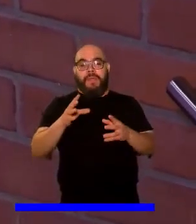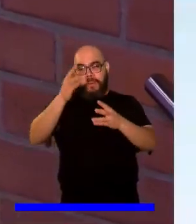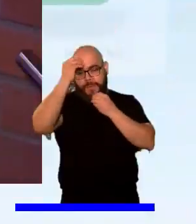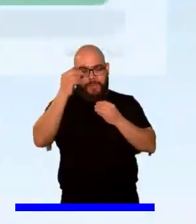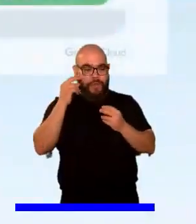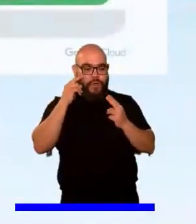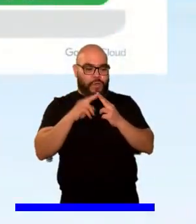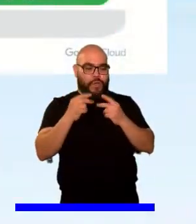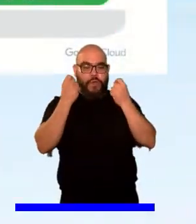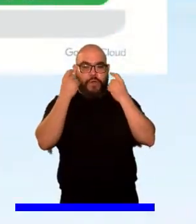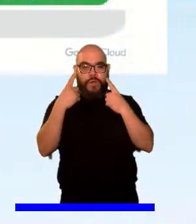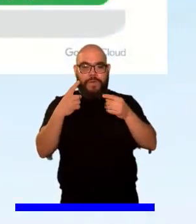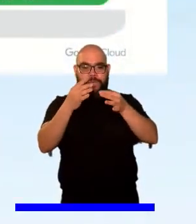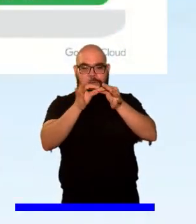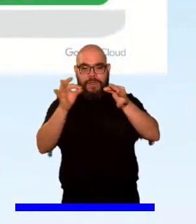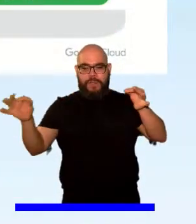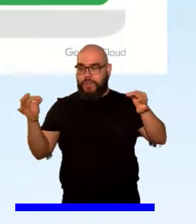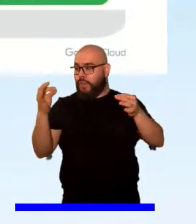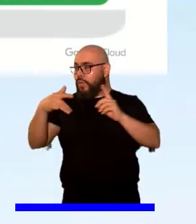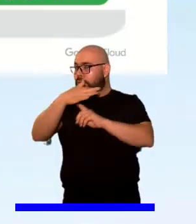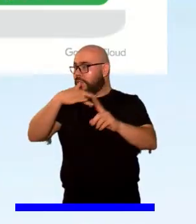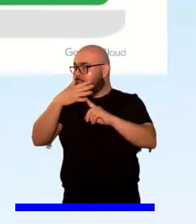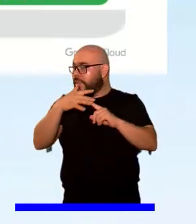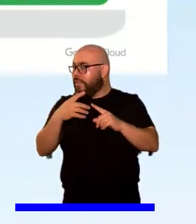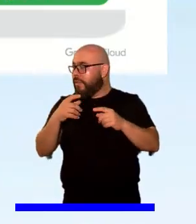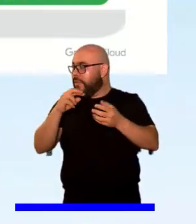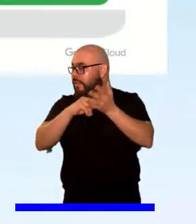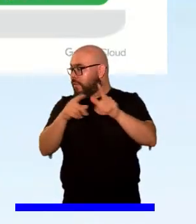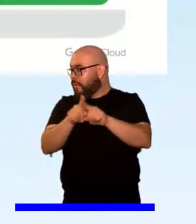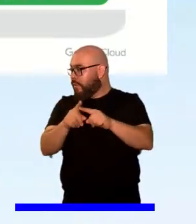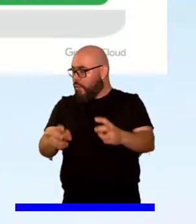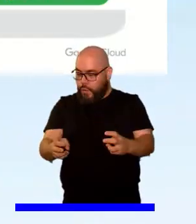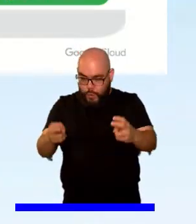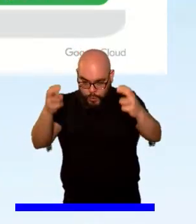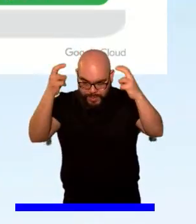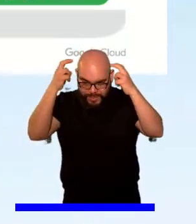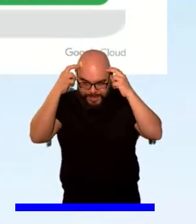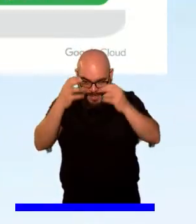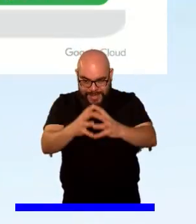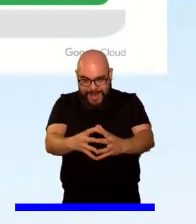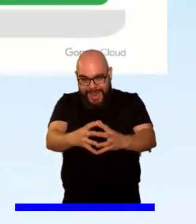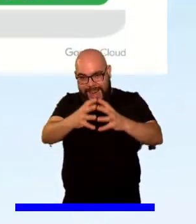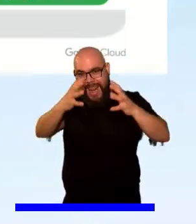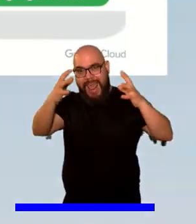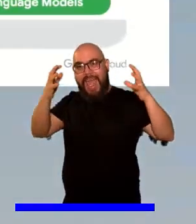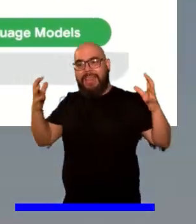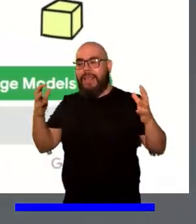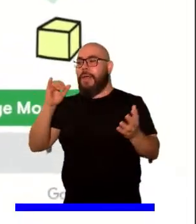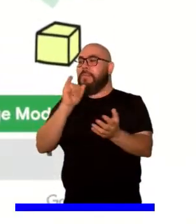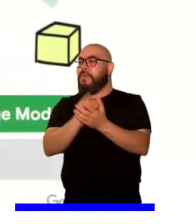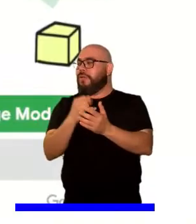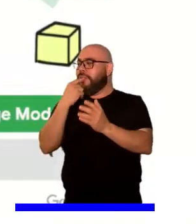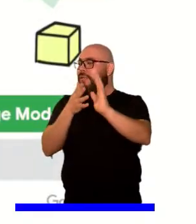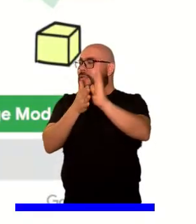el contexto dentro de una frase. Pero esto demanda una cantidad gigante de conocimiento. Es por esto que le decimos que vaya y